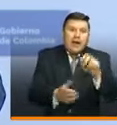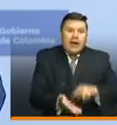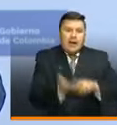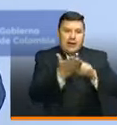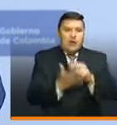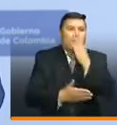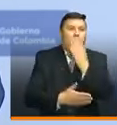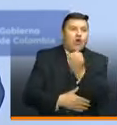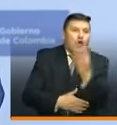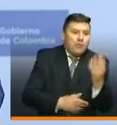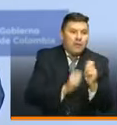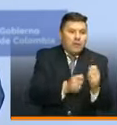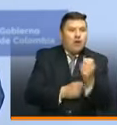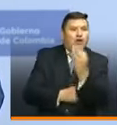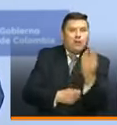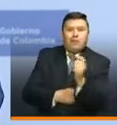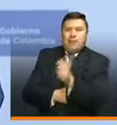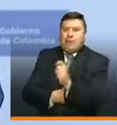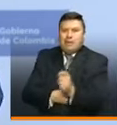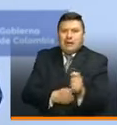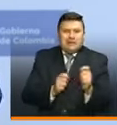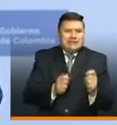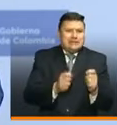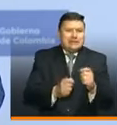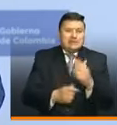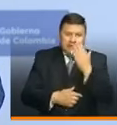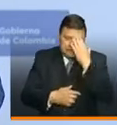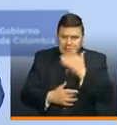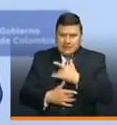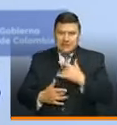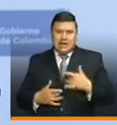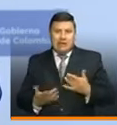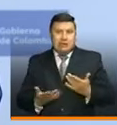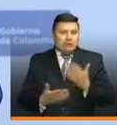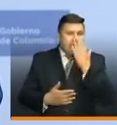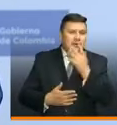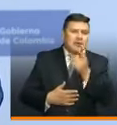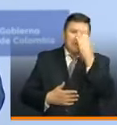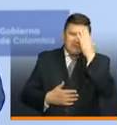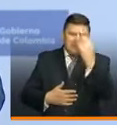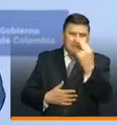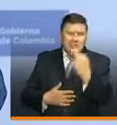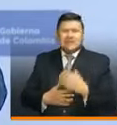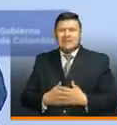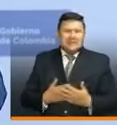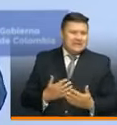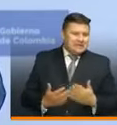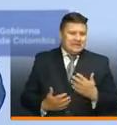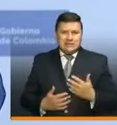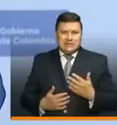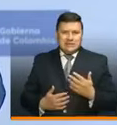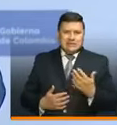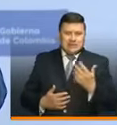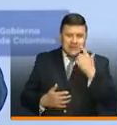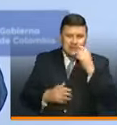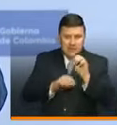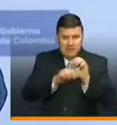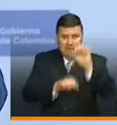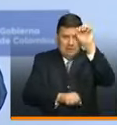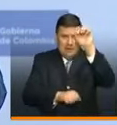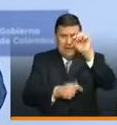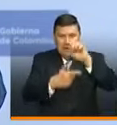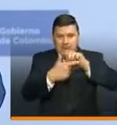cada día podemos darle un seguimiento a la crisis de salud. Me imagino que muchos de ustedes habrán visto quizás esa gráfica del